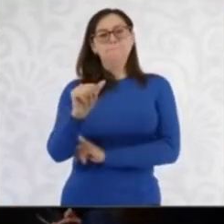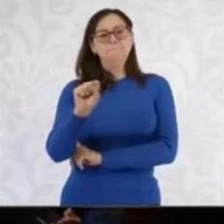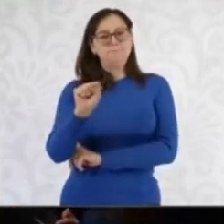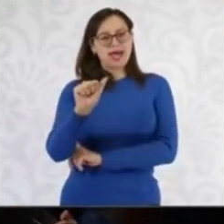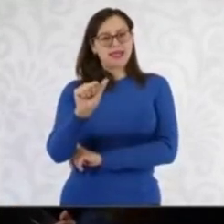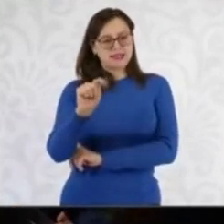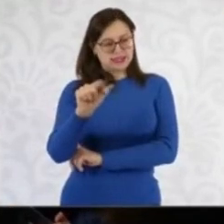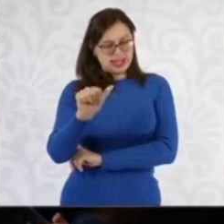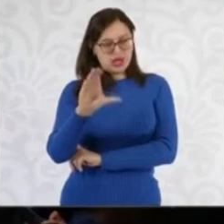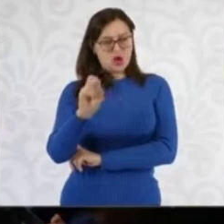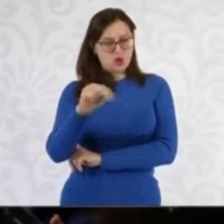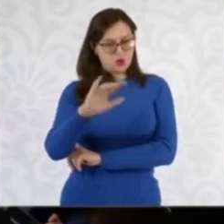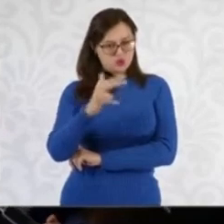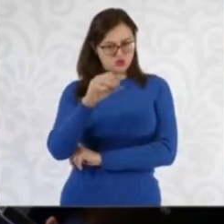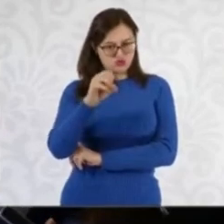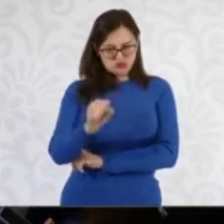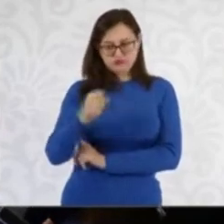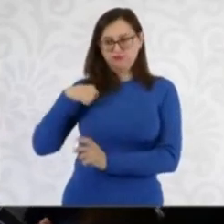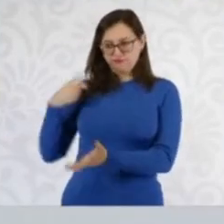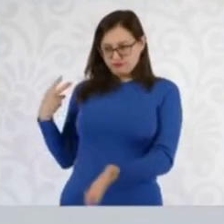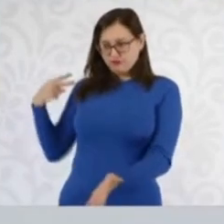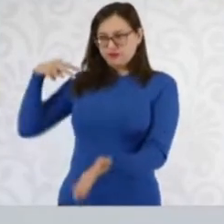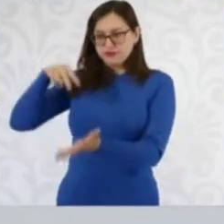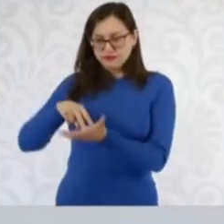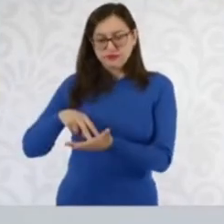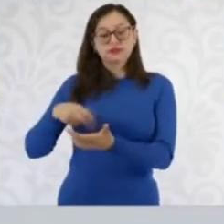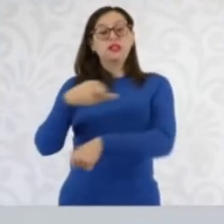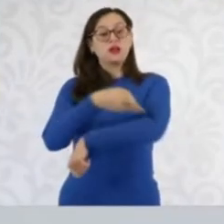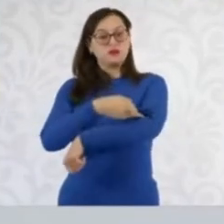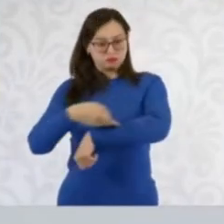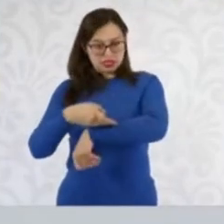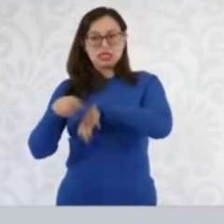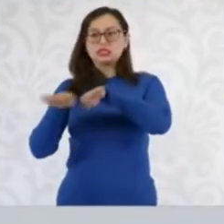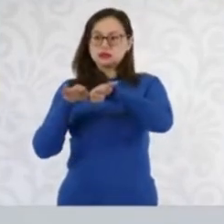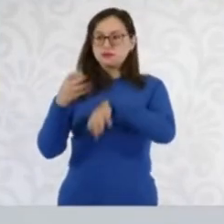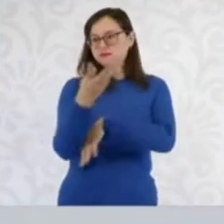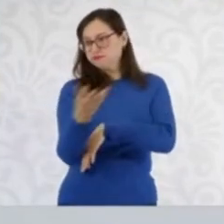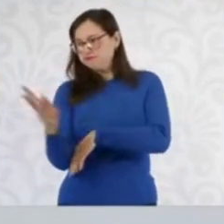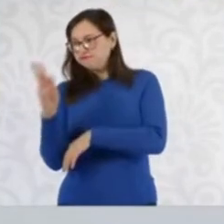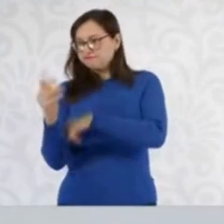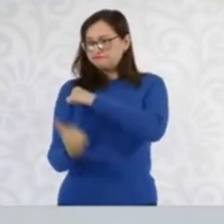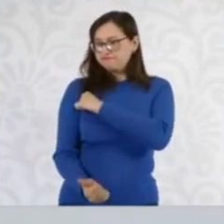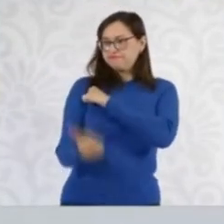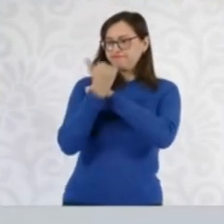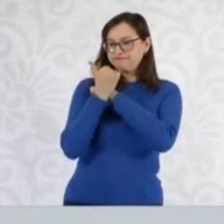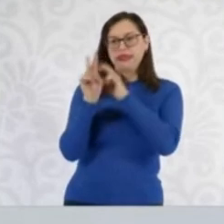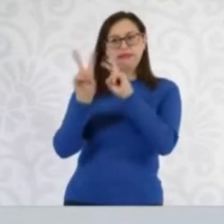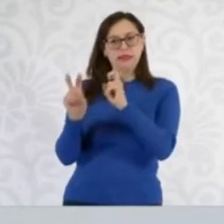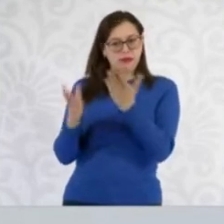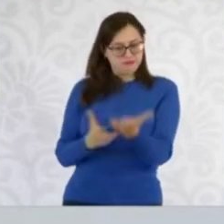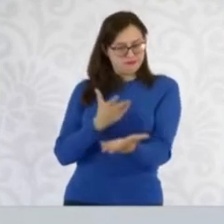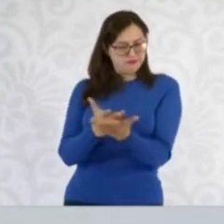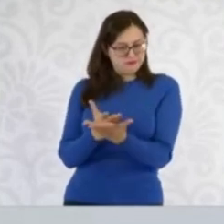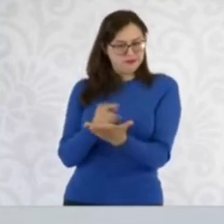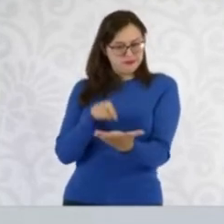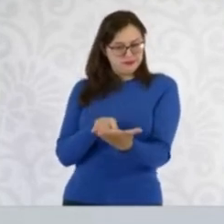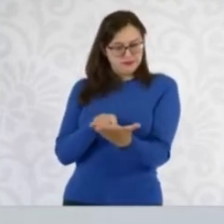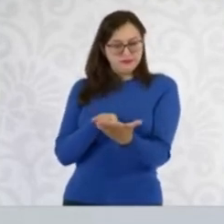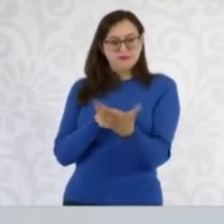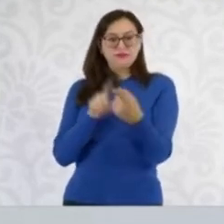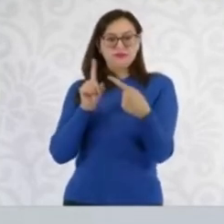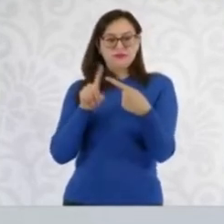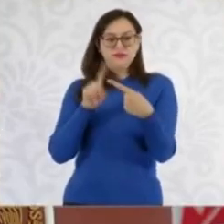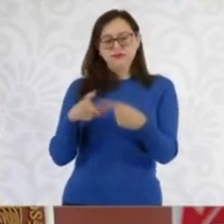las familias y los trabajadores mineros nos plantearon varios temas, unos relacionados con el apoyo a las